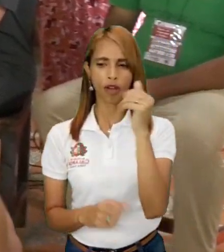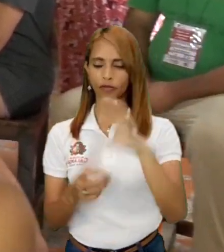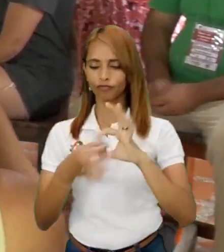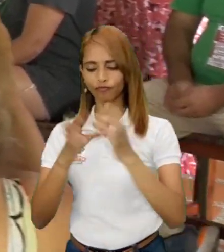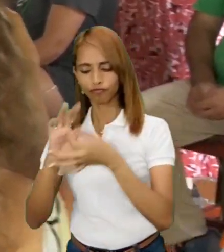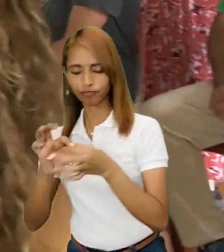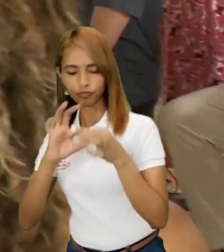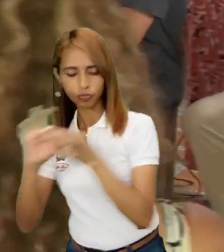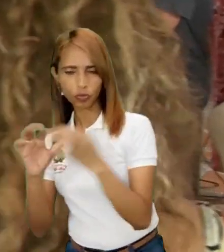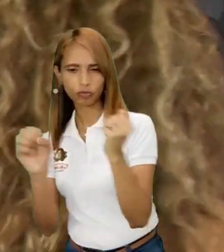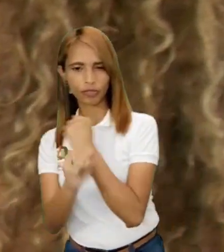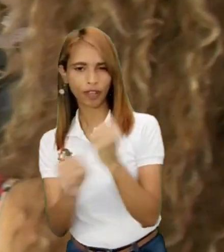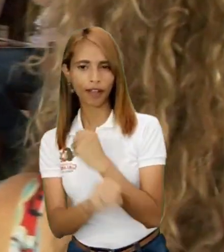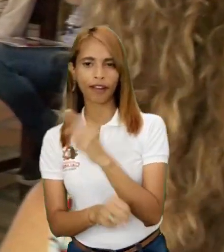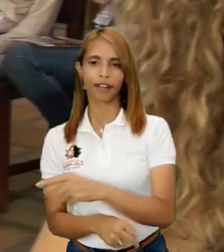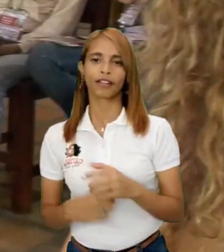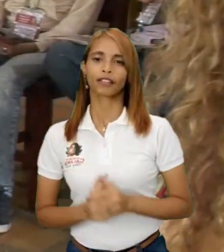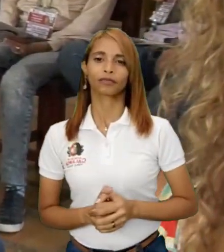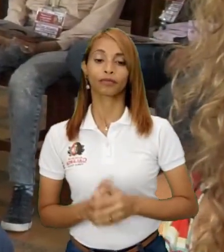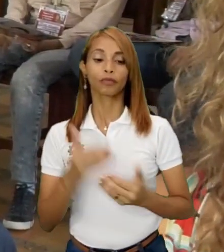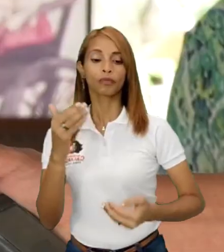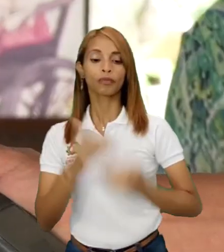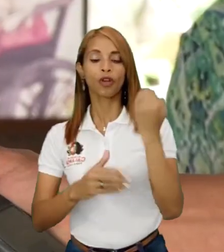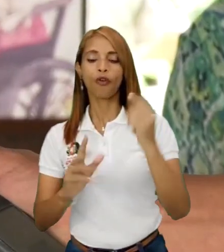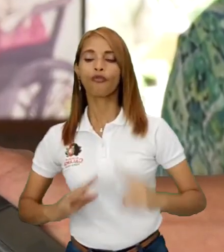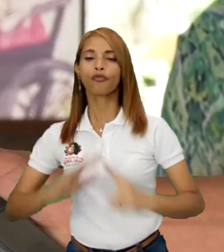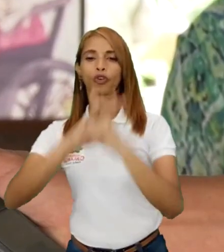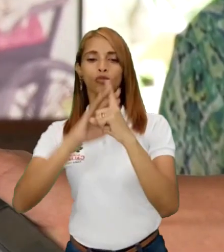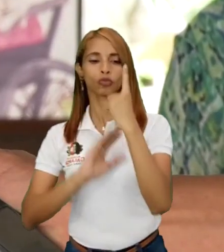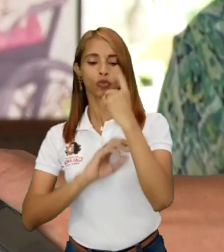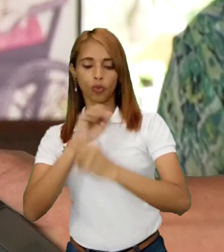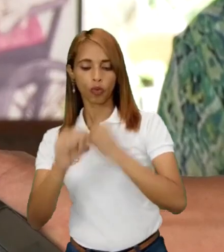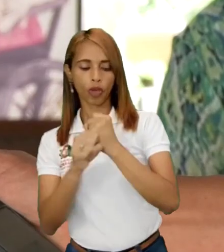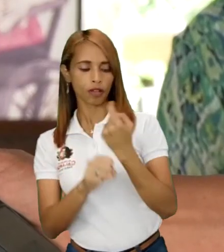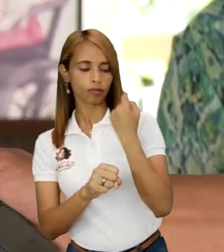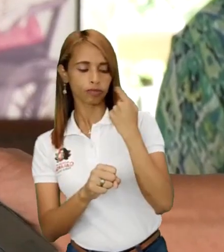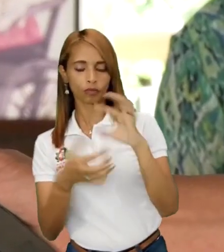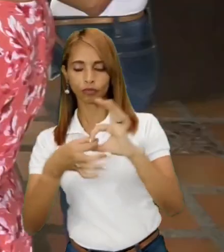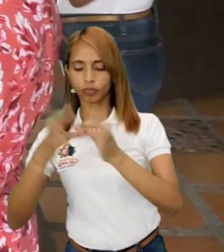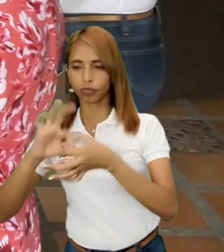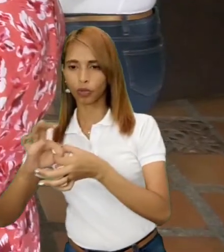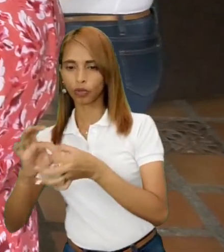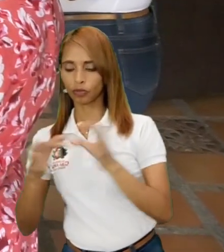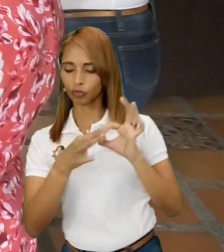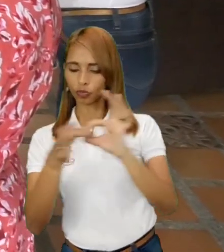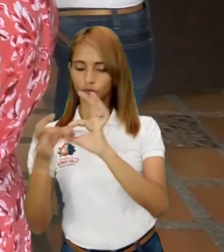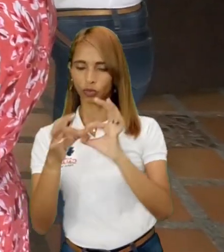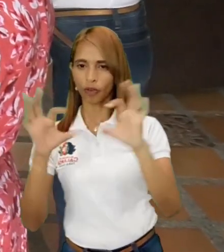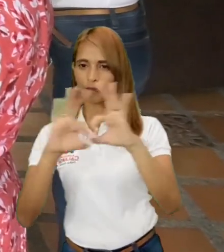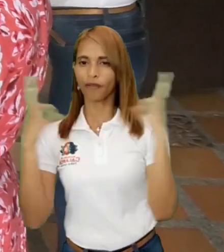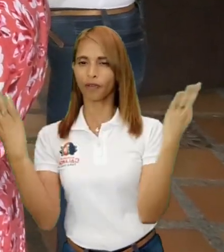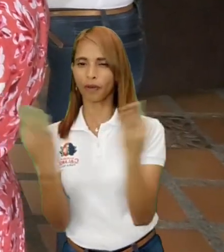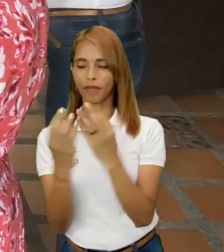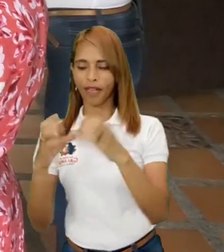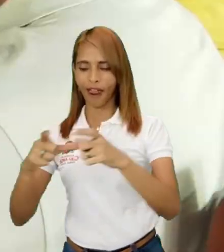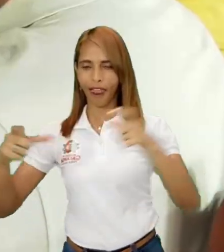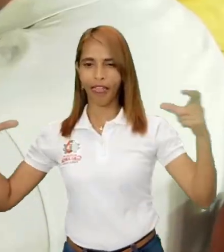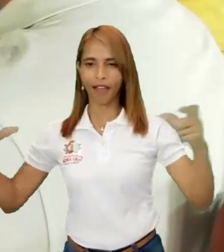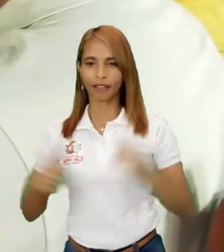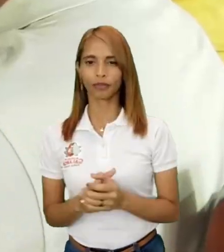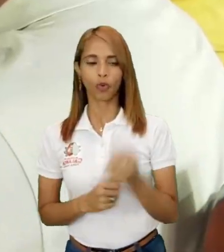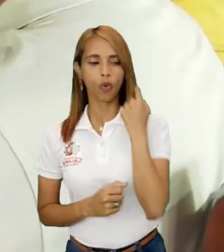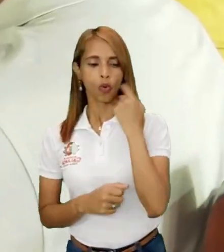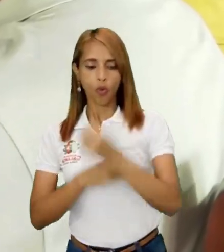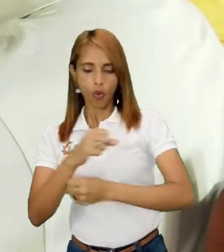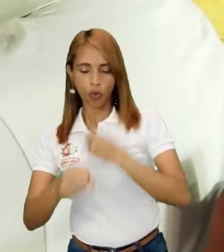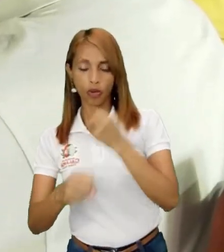eh capacidad de mujeres y trabajar en un en una red de mujeres inicialmente se conformaron hace un año en